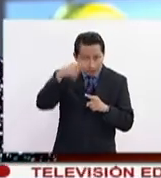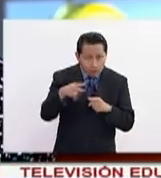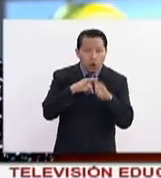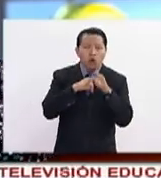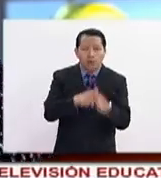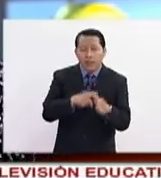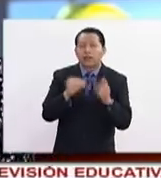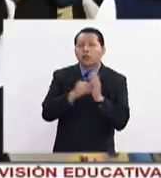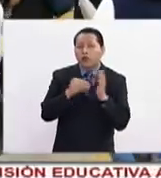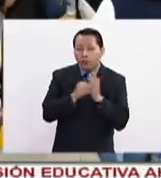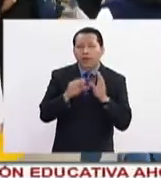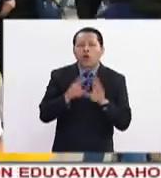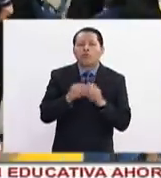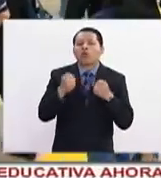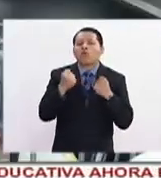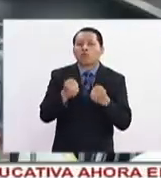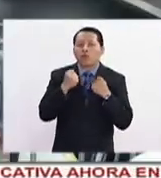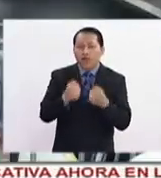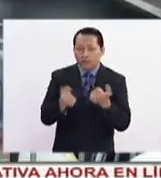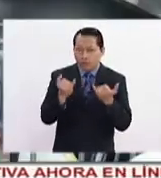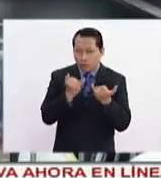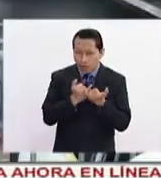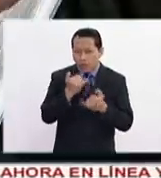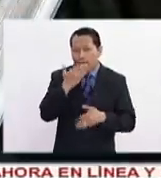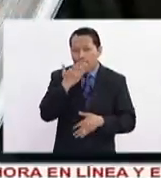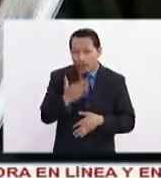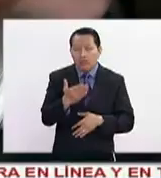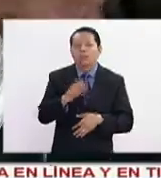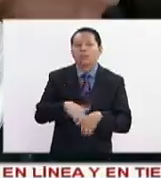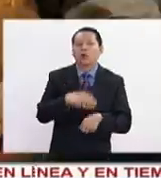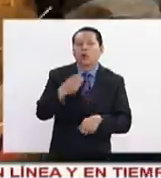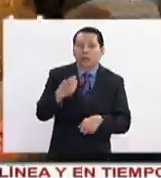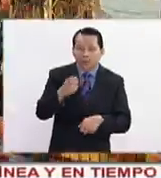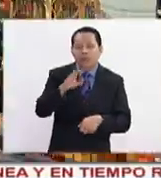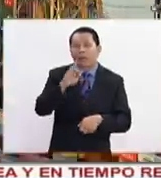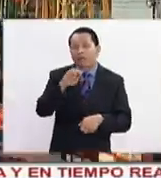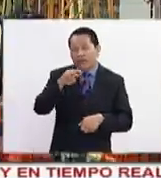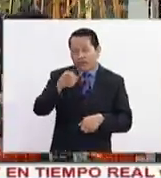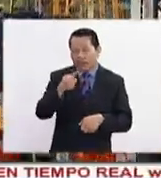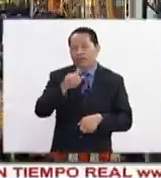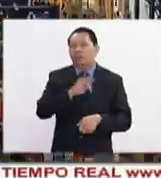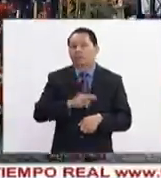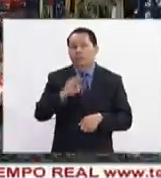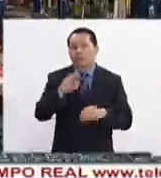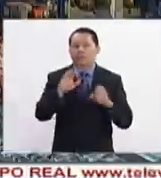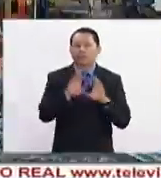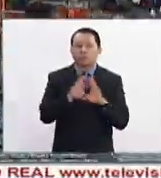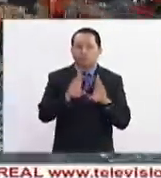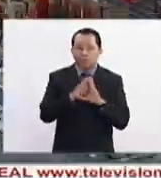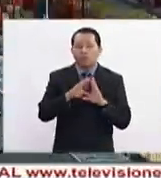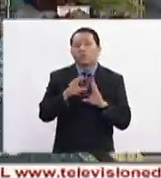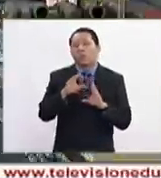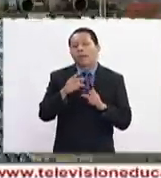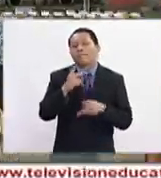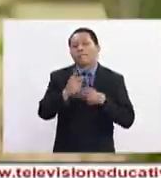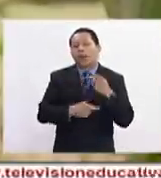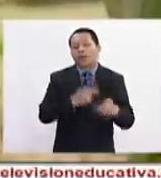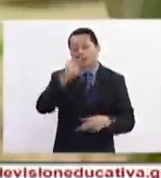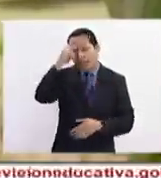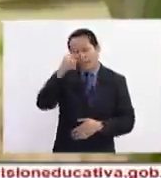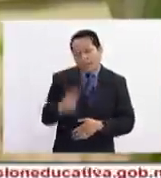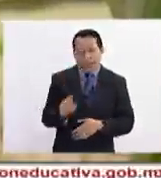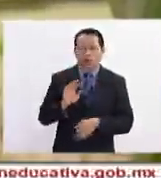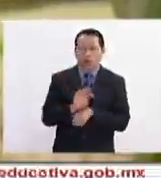siendo muy sólidos. Por eso es que el FMI, digamos que le presta a México, le da